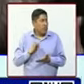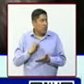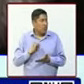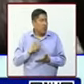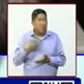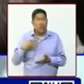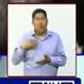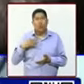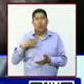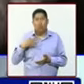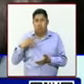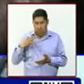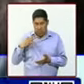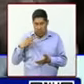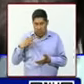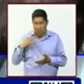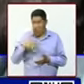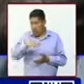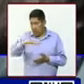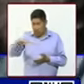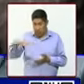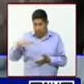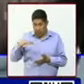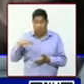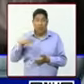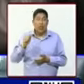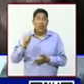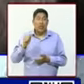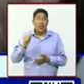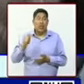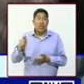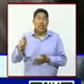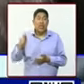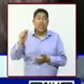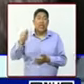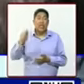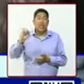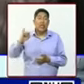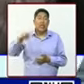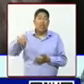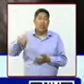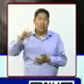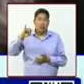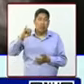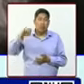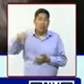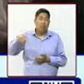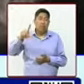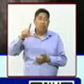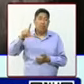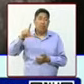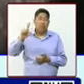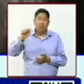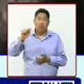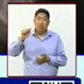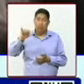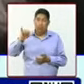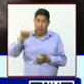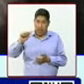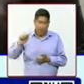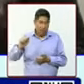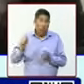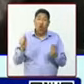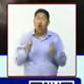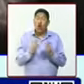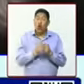manera voluntaria he ido hasta Tahití Playa y justamente con el señor Camilo de una